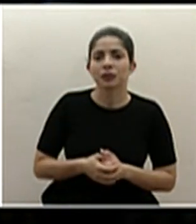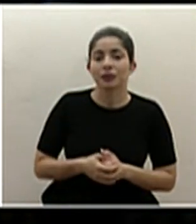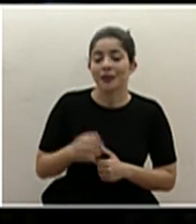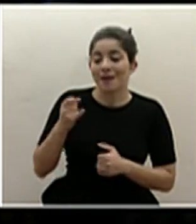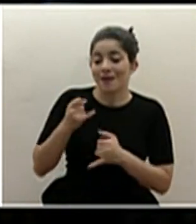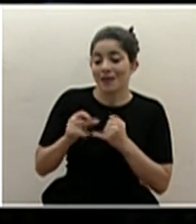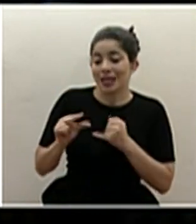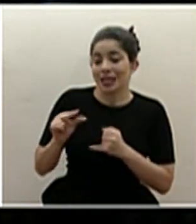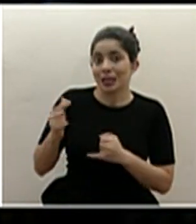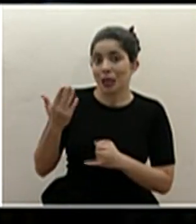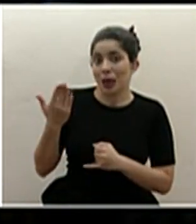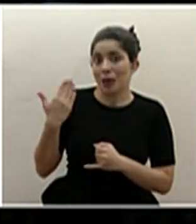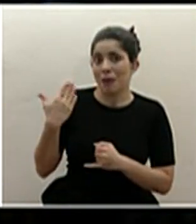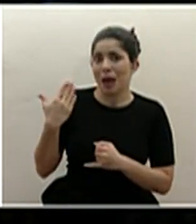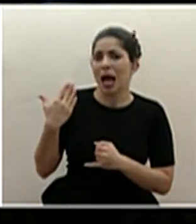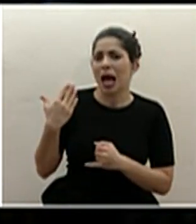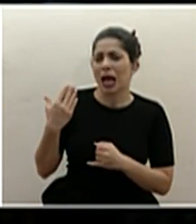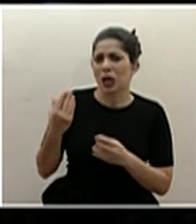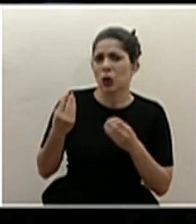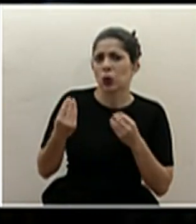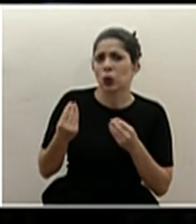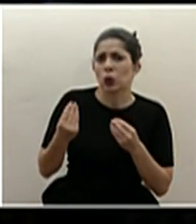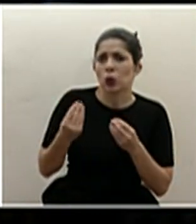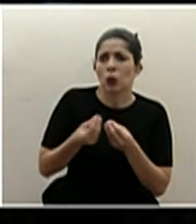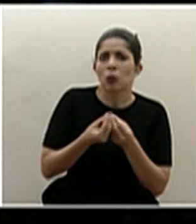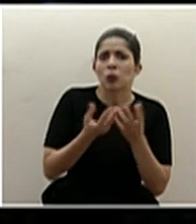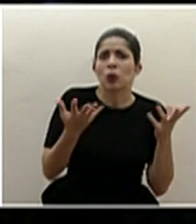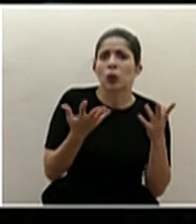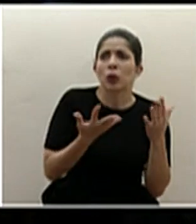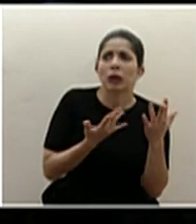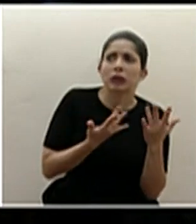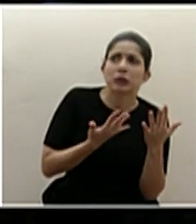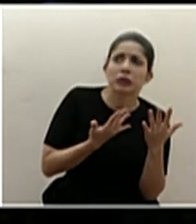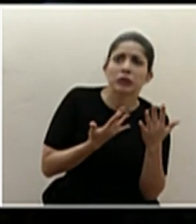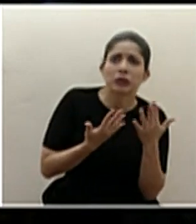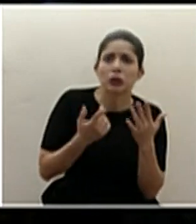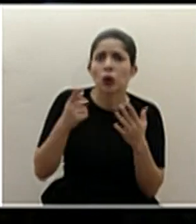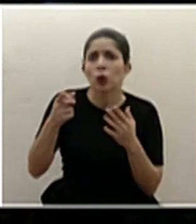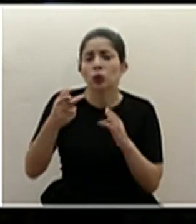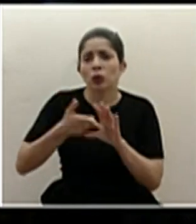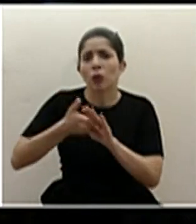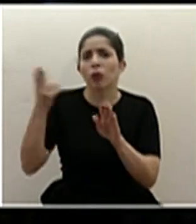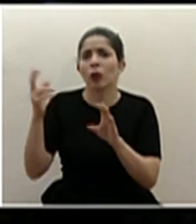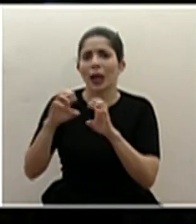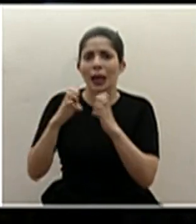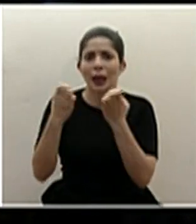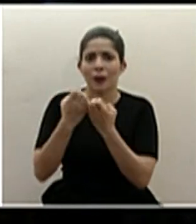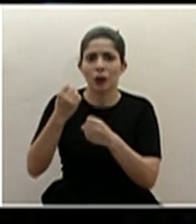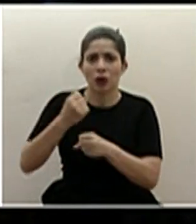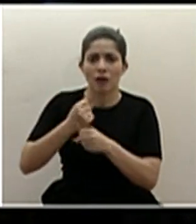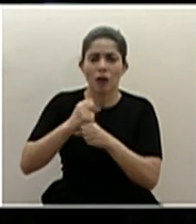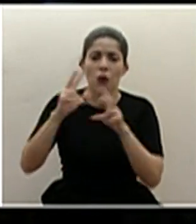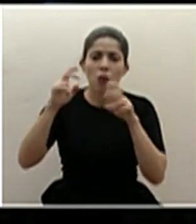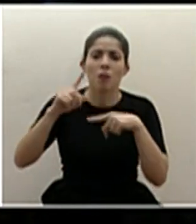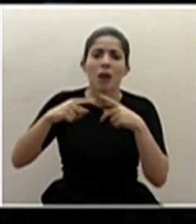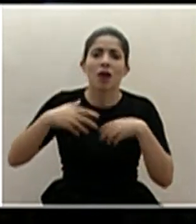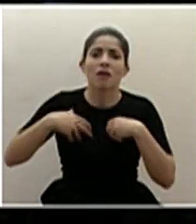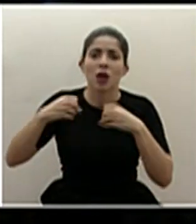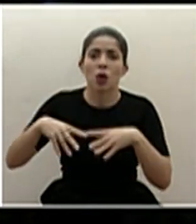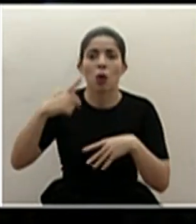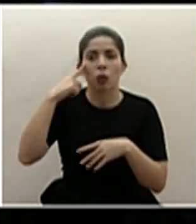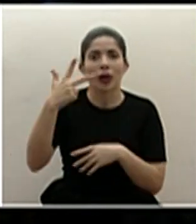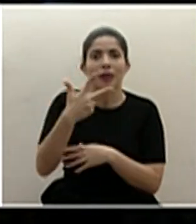Este fin de semana estuvo cargada la expectativa pública de la eventual salida suya del gabinete al cumplirse